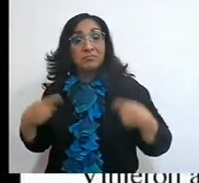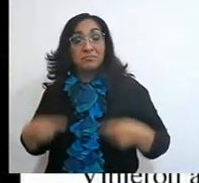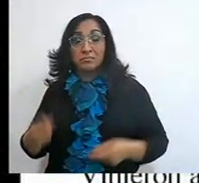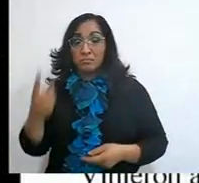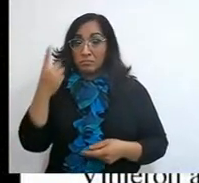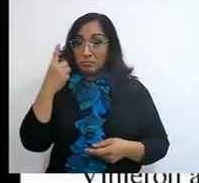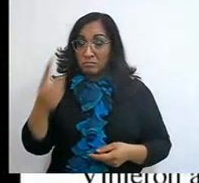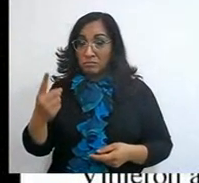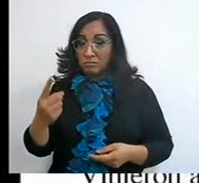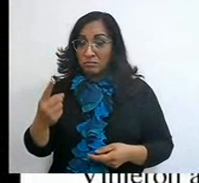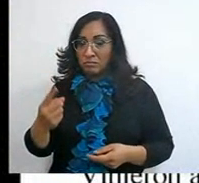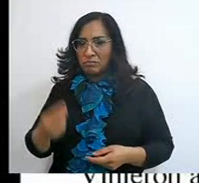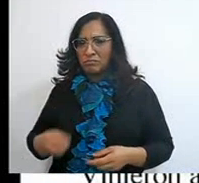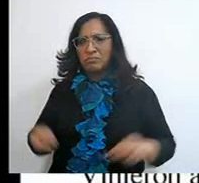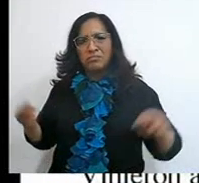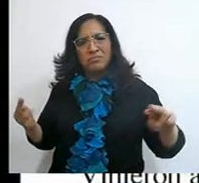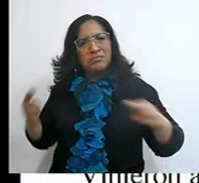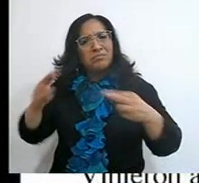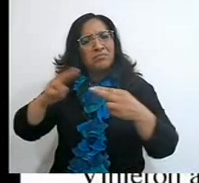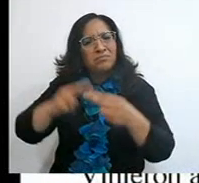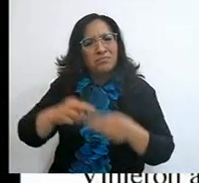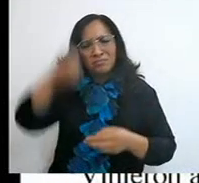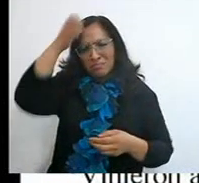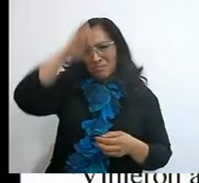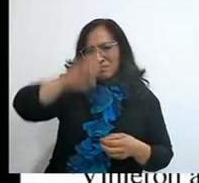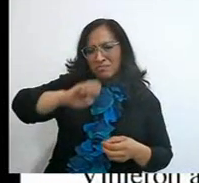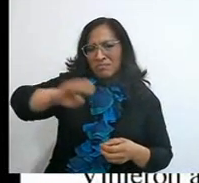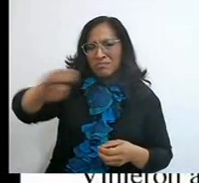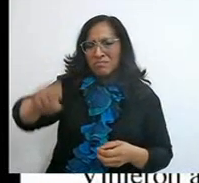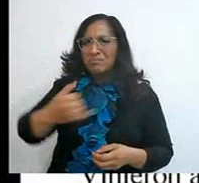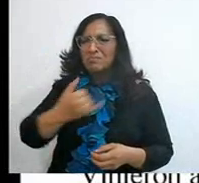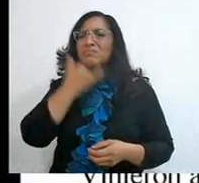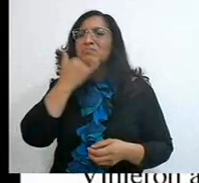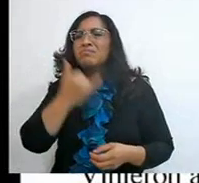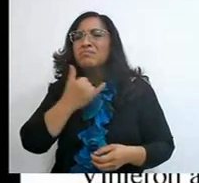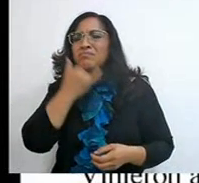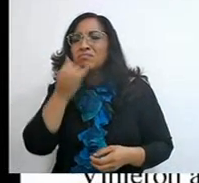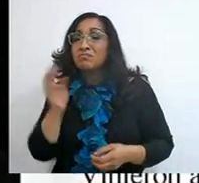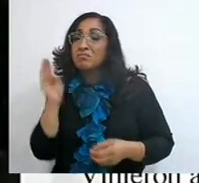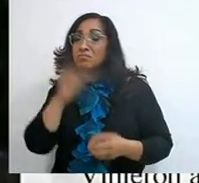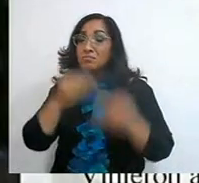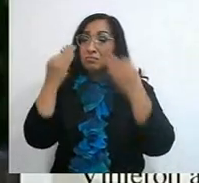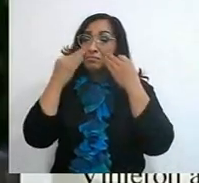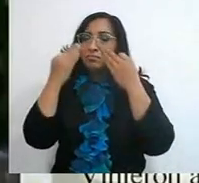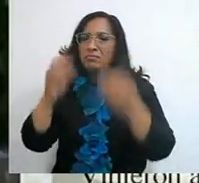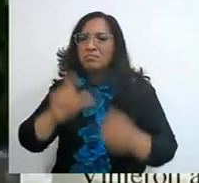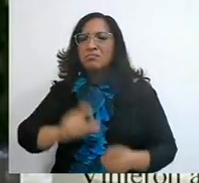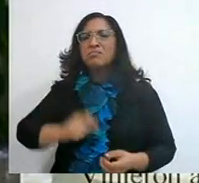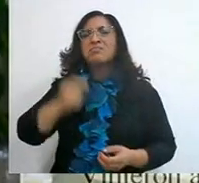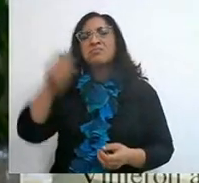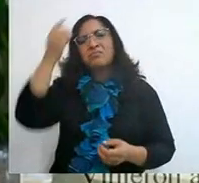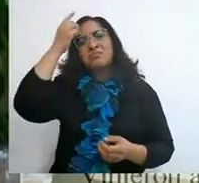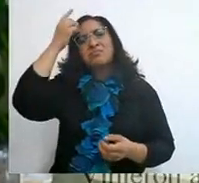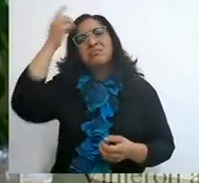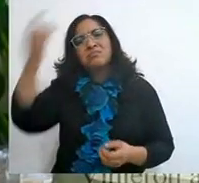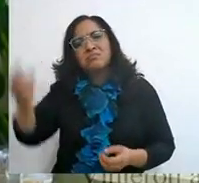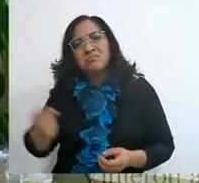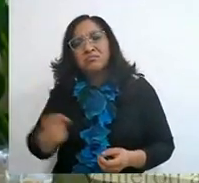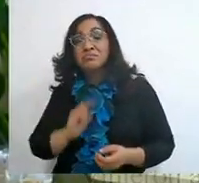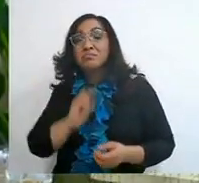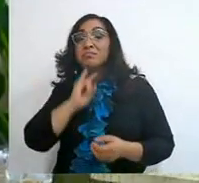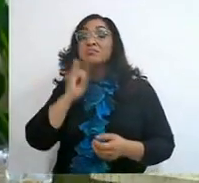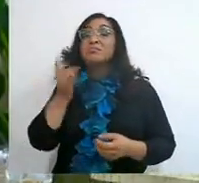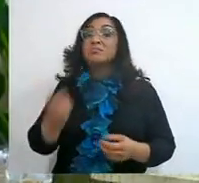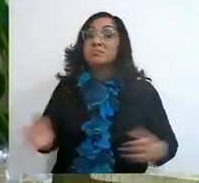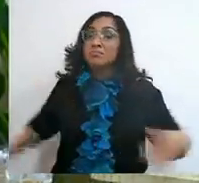Una doctrina de error. Un falso testimonio de quién es Dios, un falso testimonio